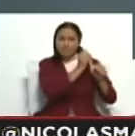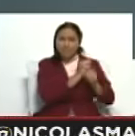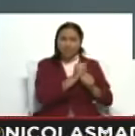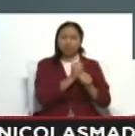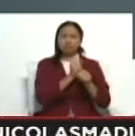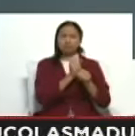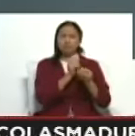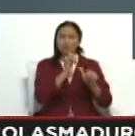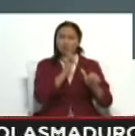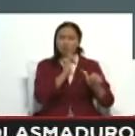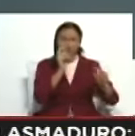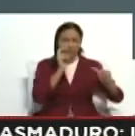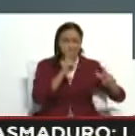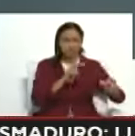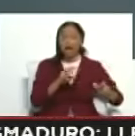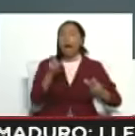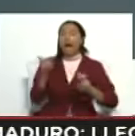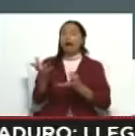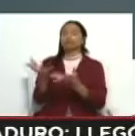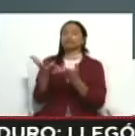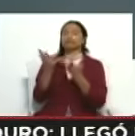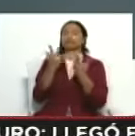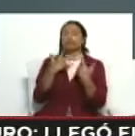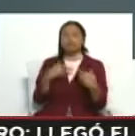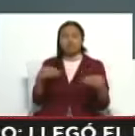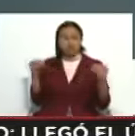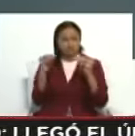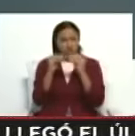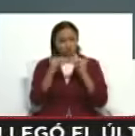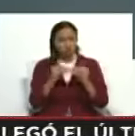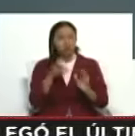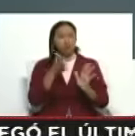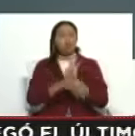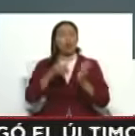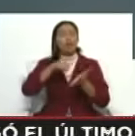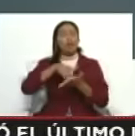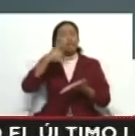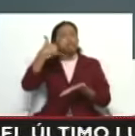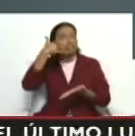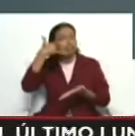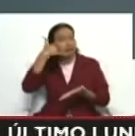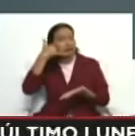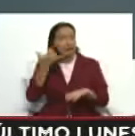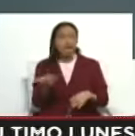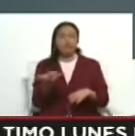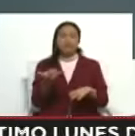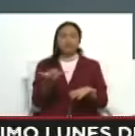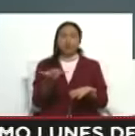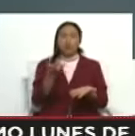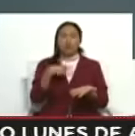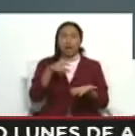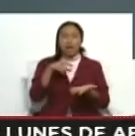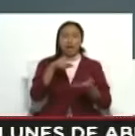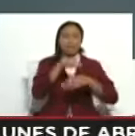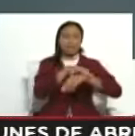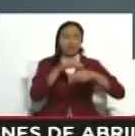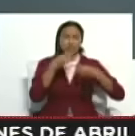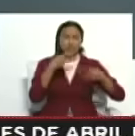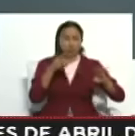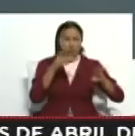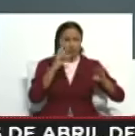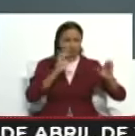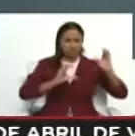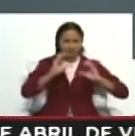extracciones telefónicas, digitales, utilizando la ciencia forense de este Ministerio Público, los